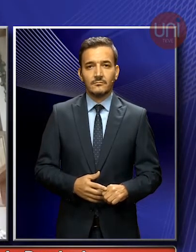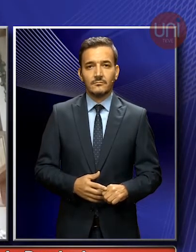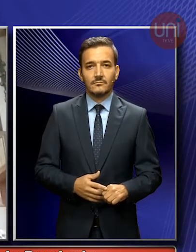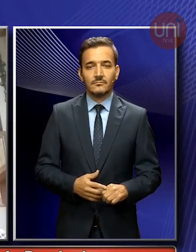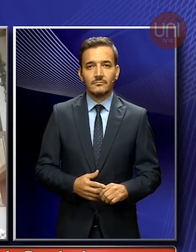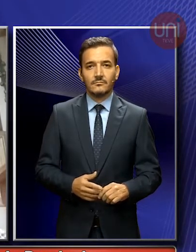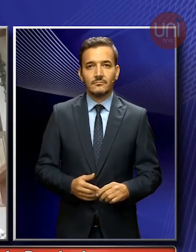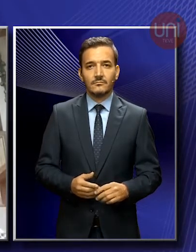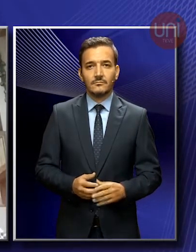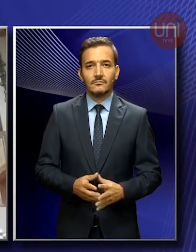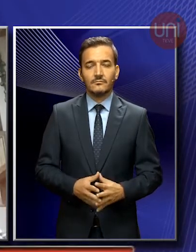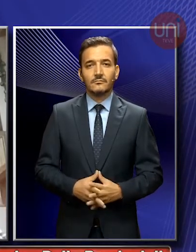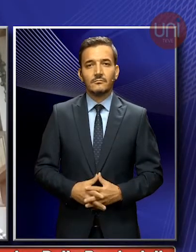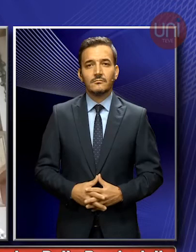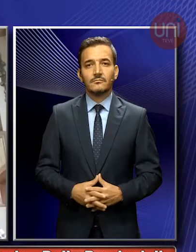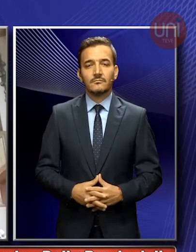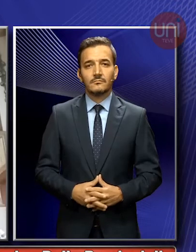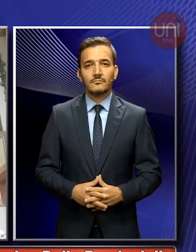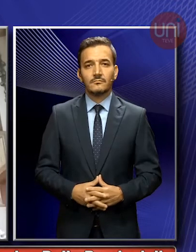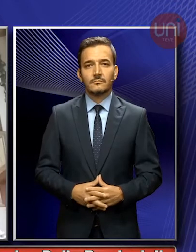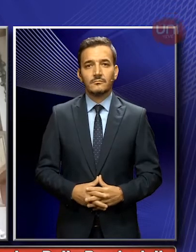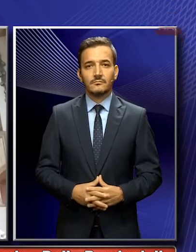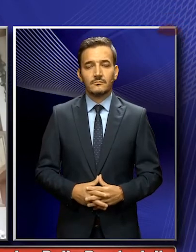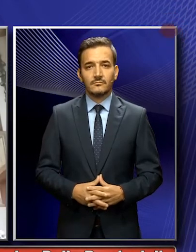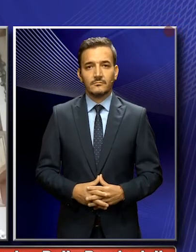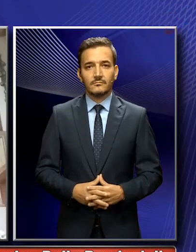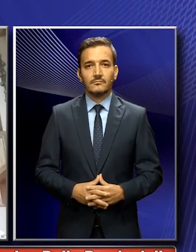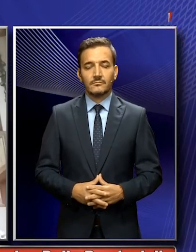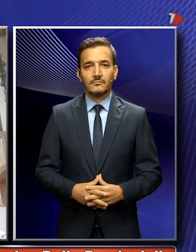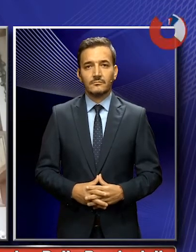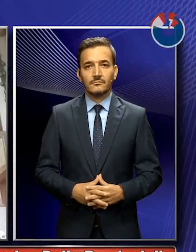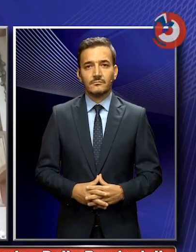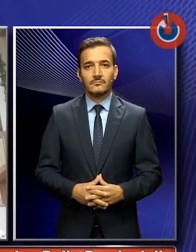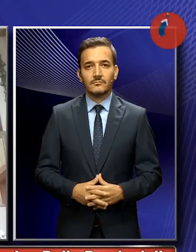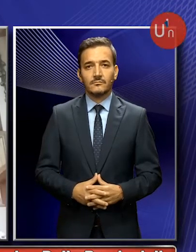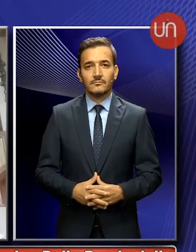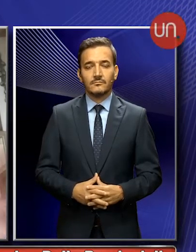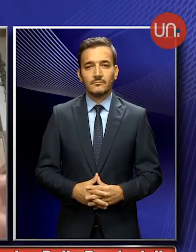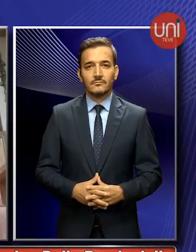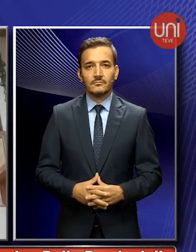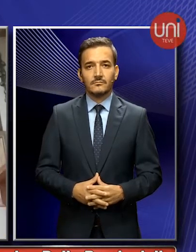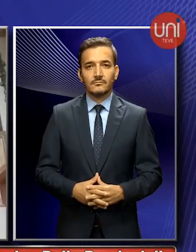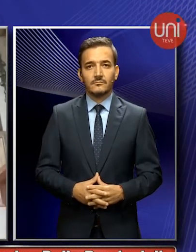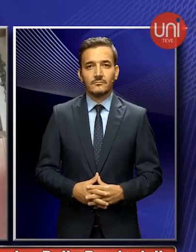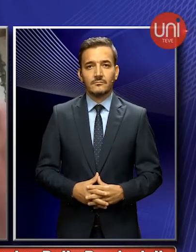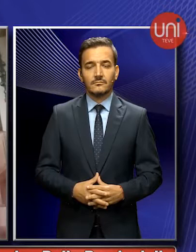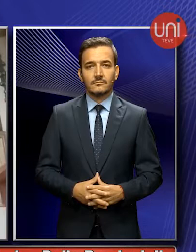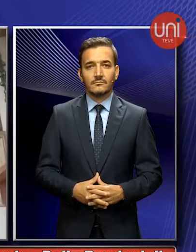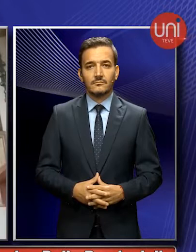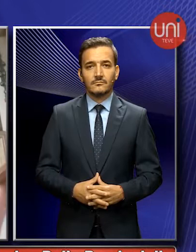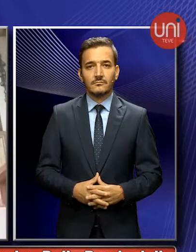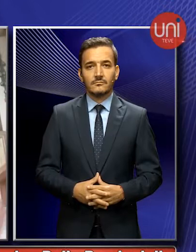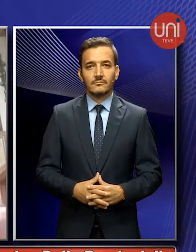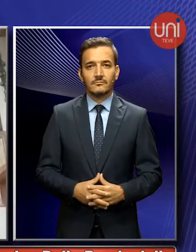atendiendo a que tenemos que garantizar esa aireación segura y cruzada, digo, fundamentalmente